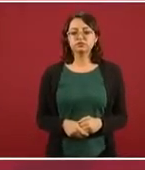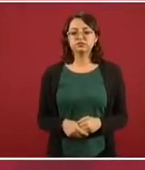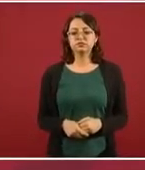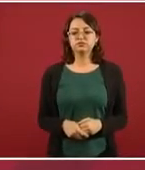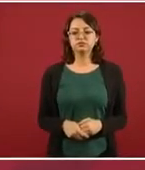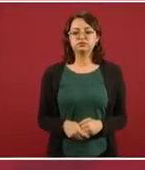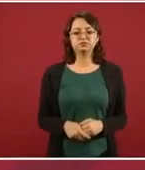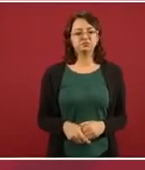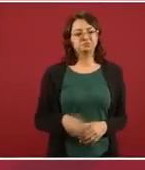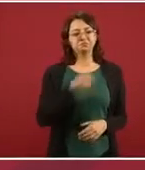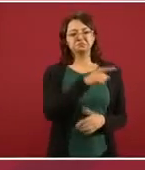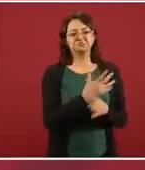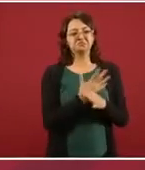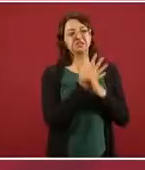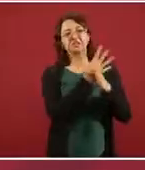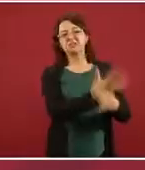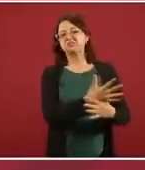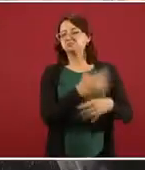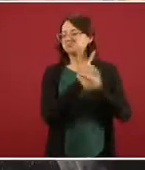misa,